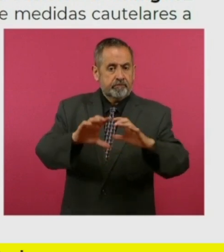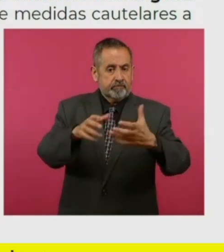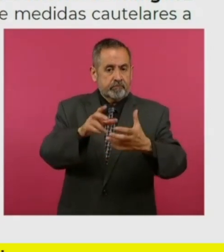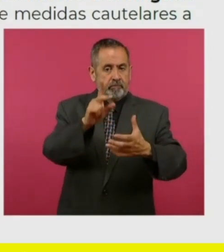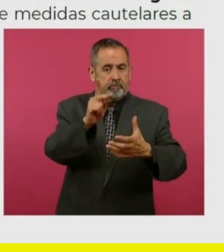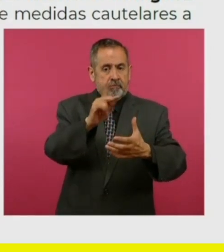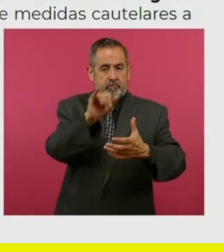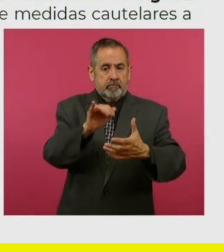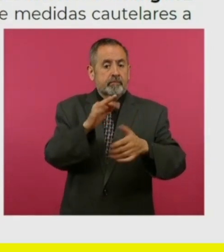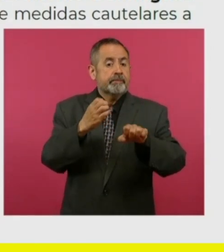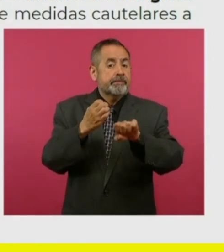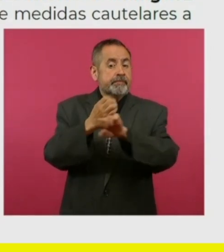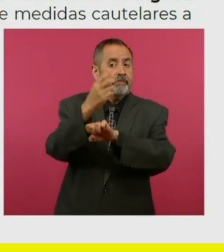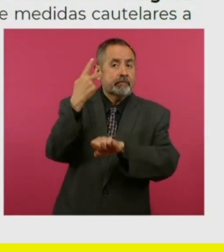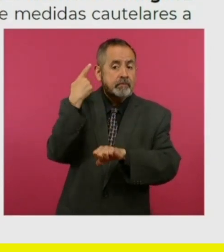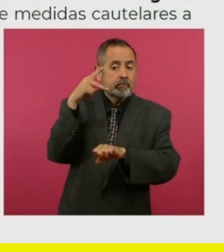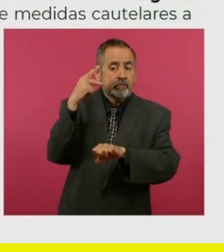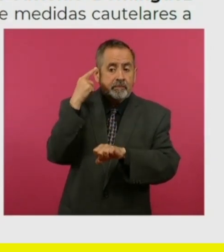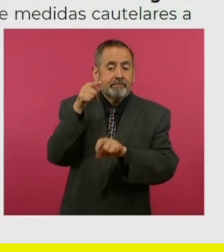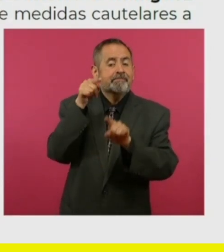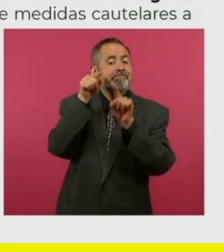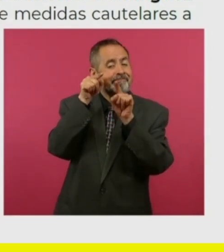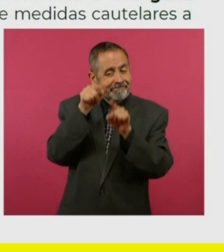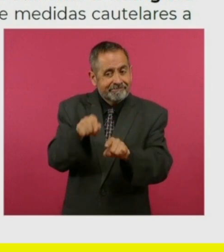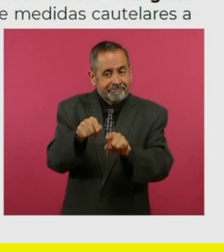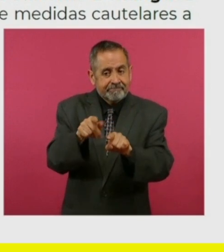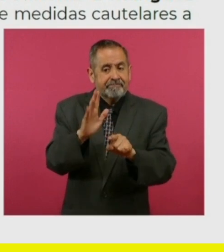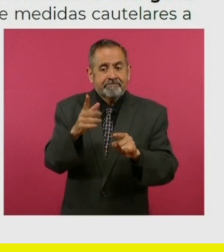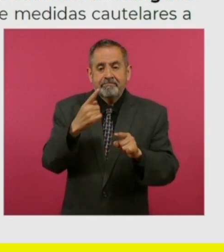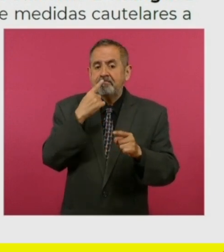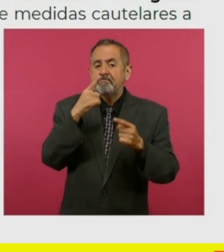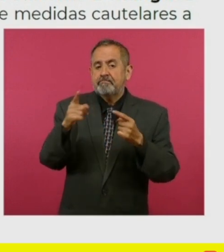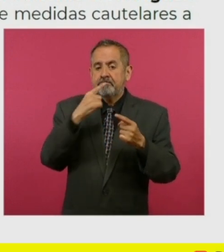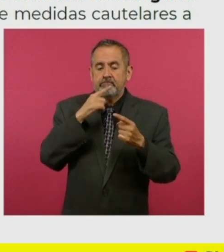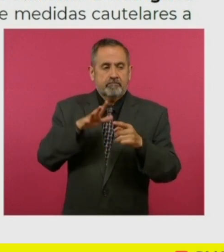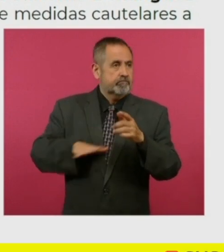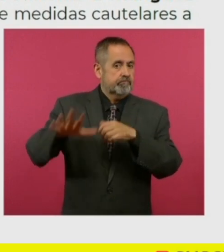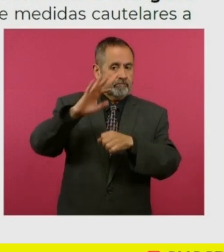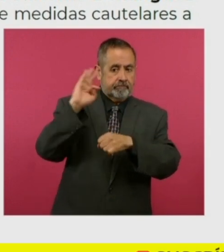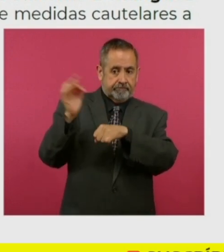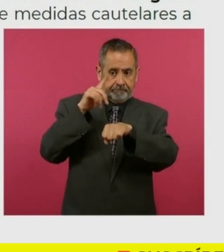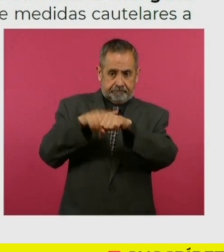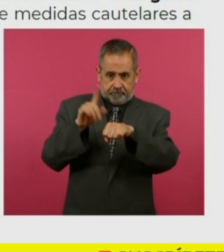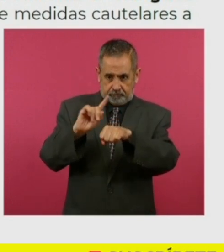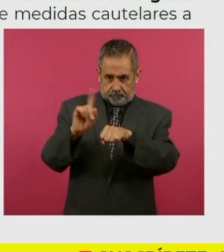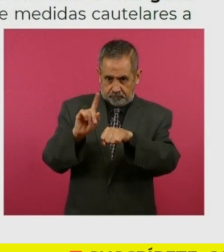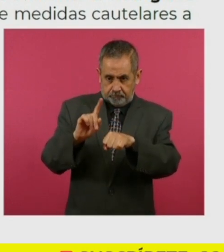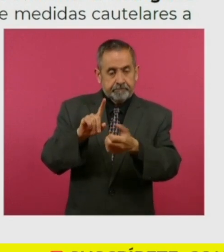estado no es la judicatura Federal